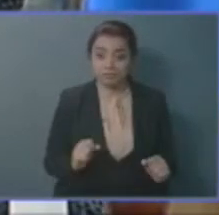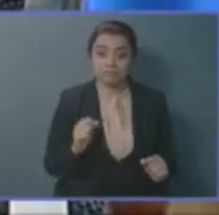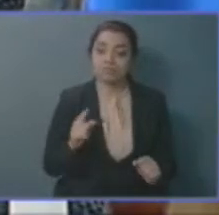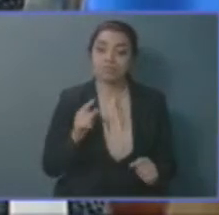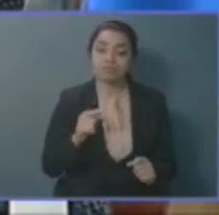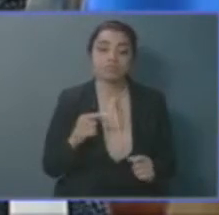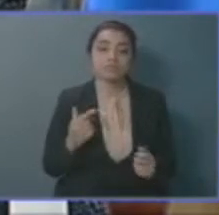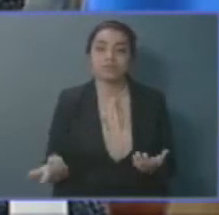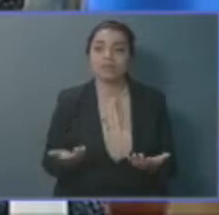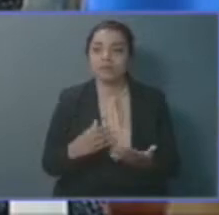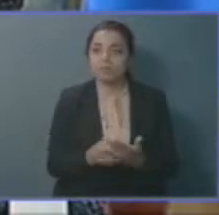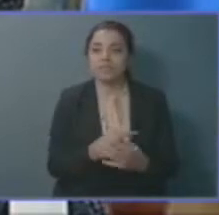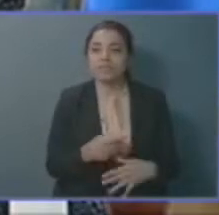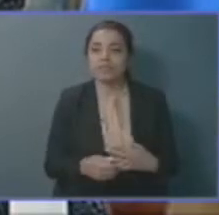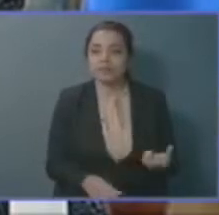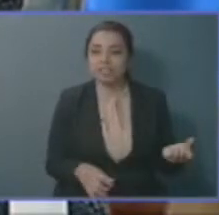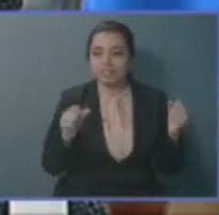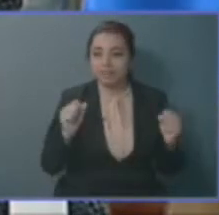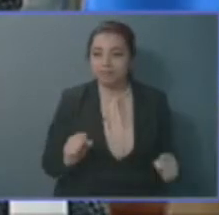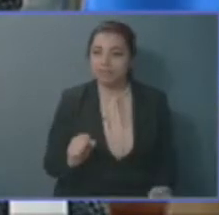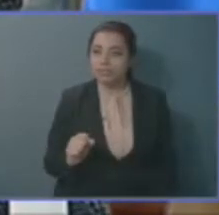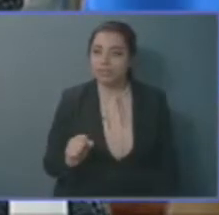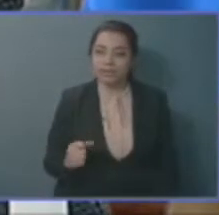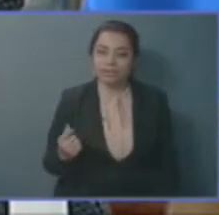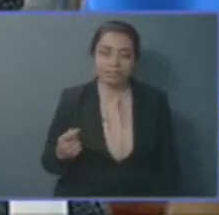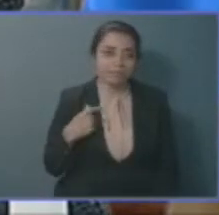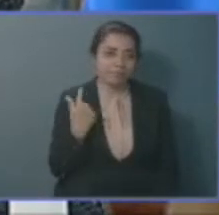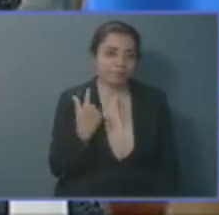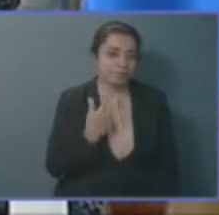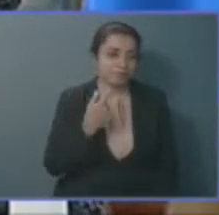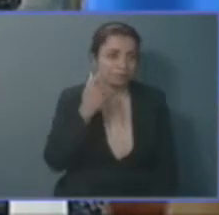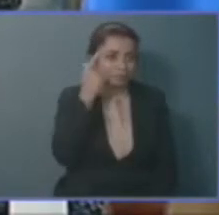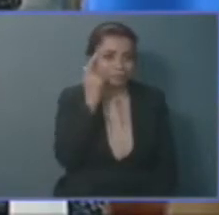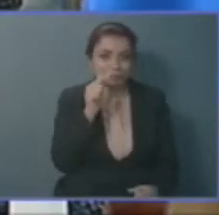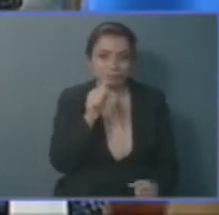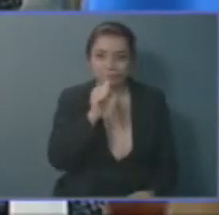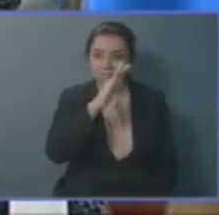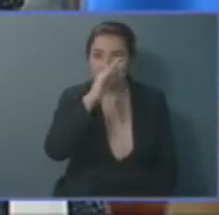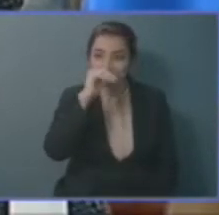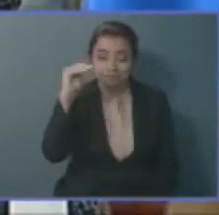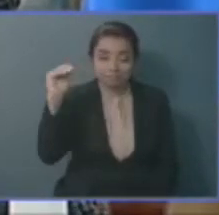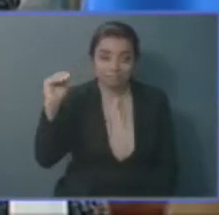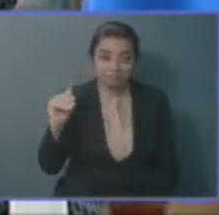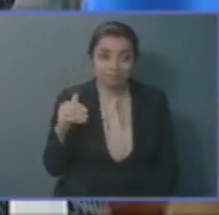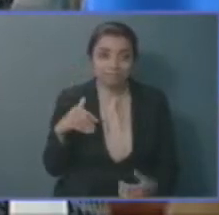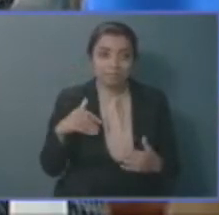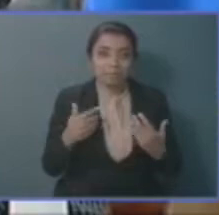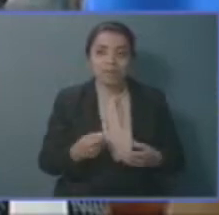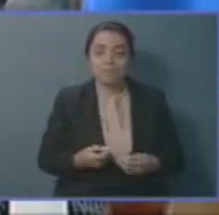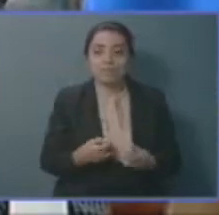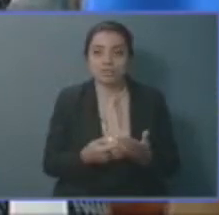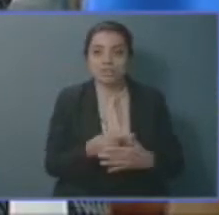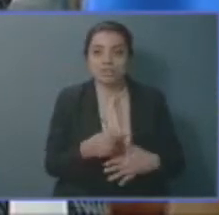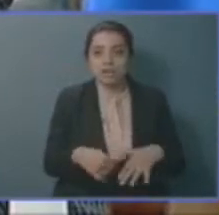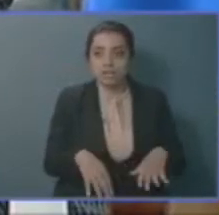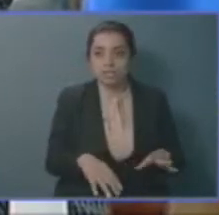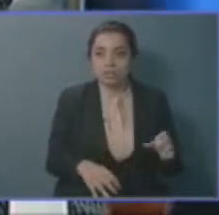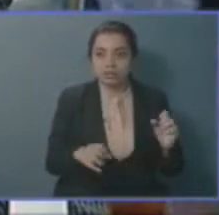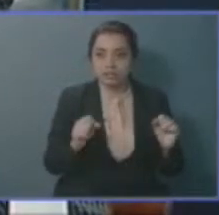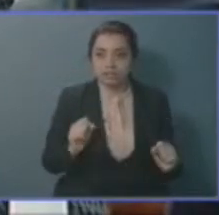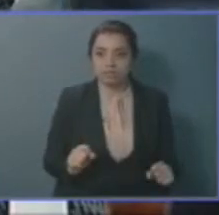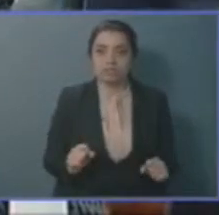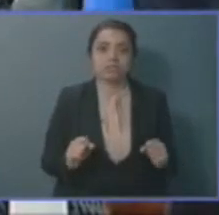tan compleja y sensible para un país, sobre todo cuando se trata de una